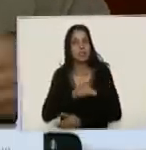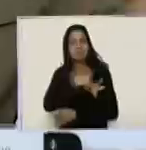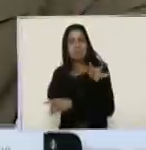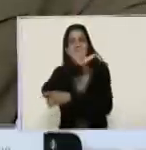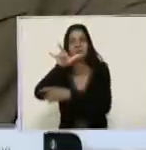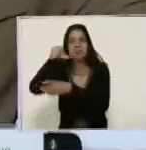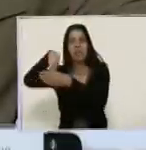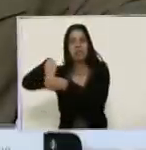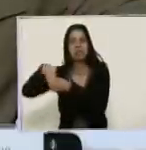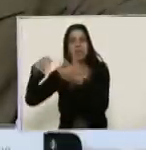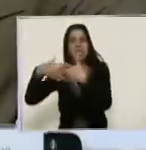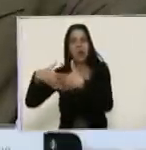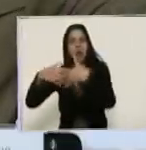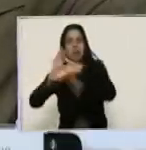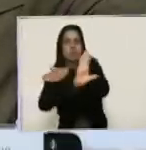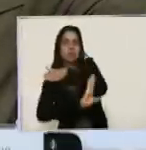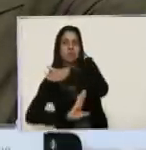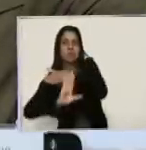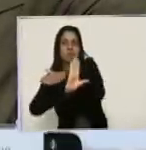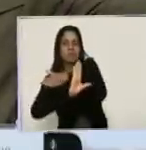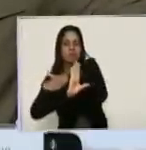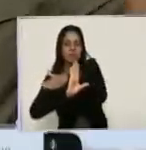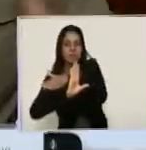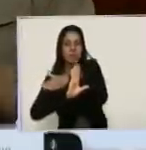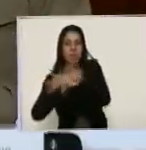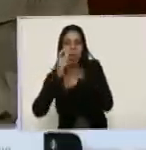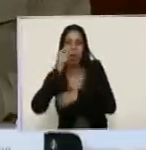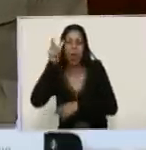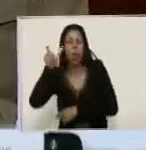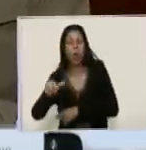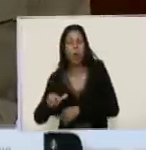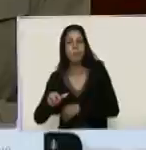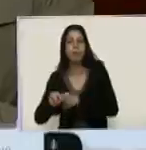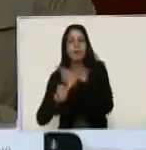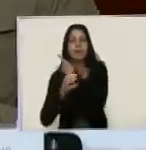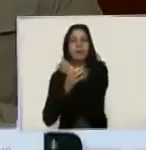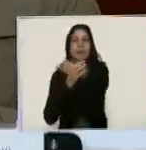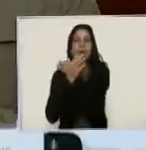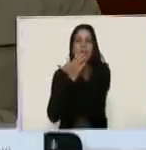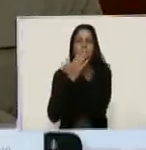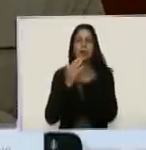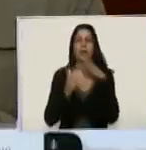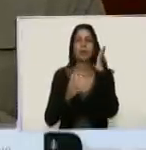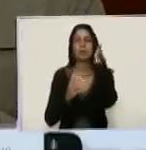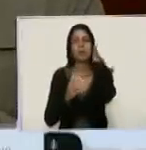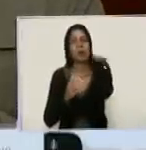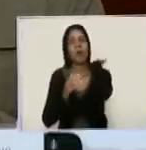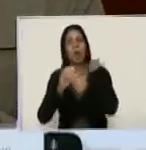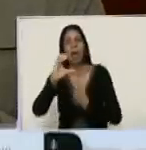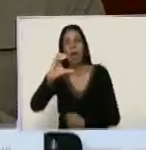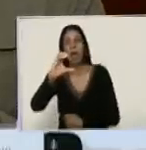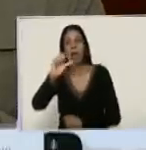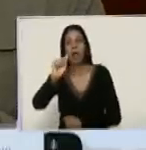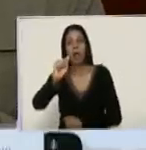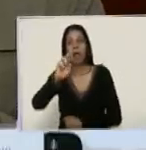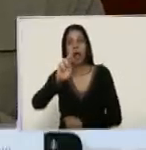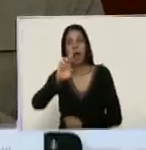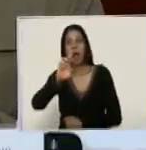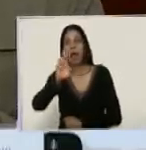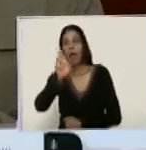No protegieron a este caballero, a Posada Carriles.